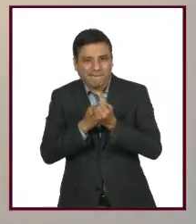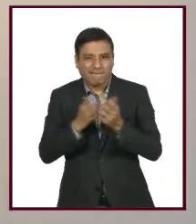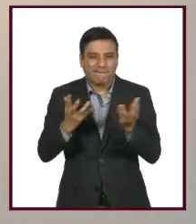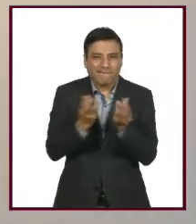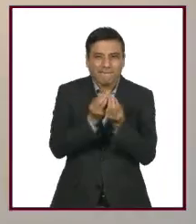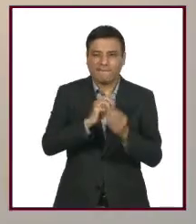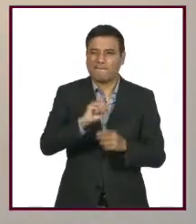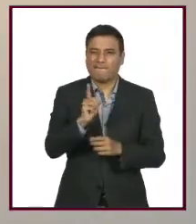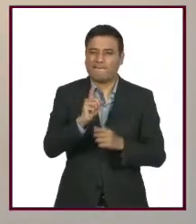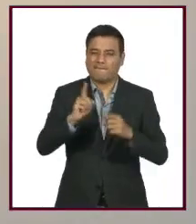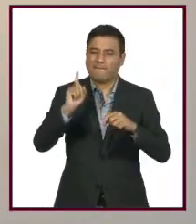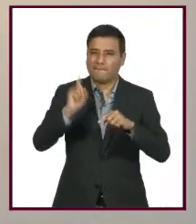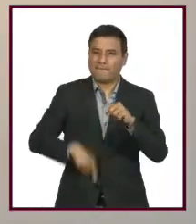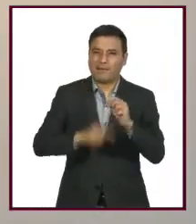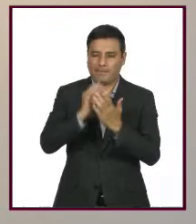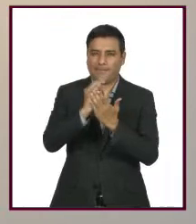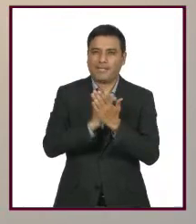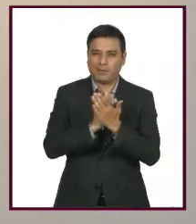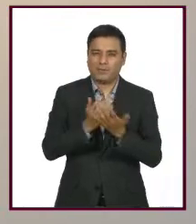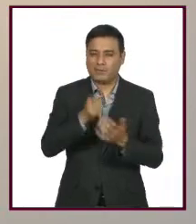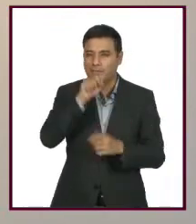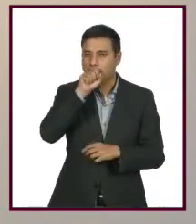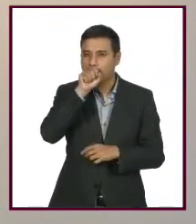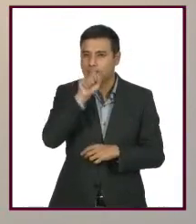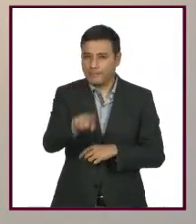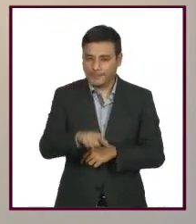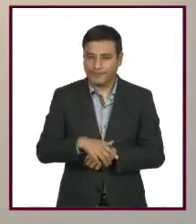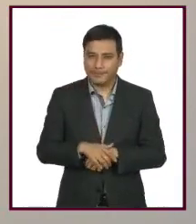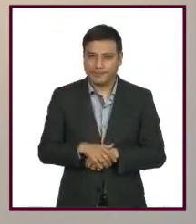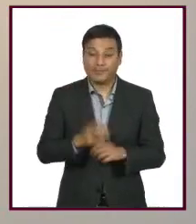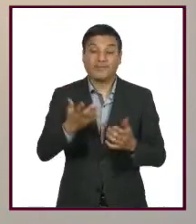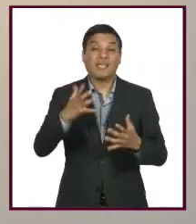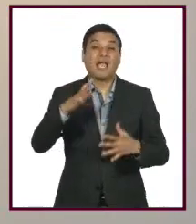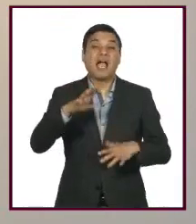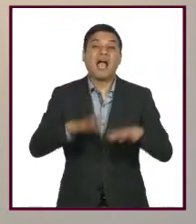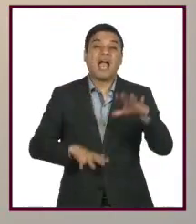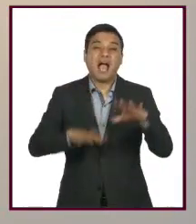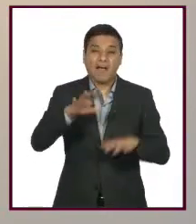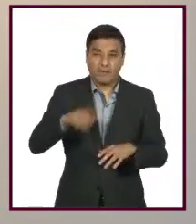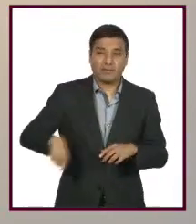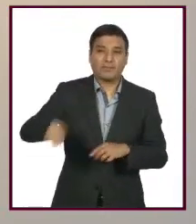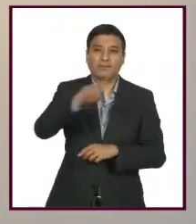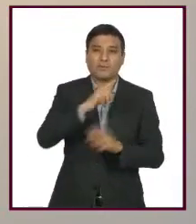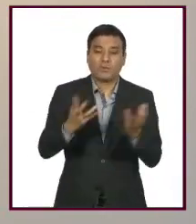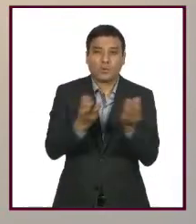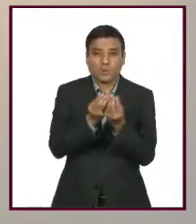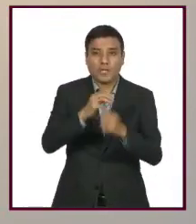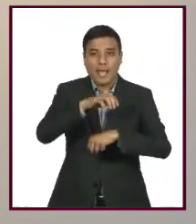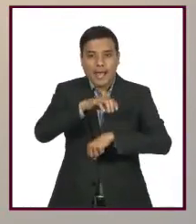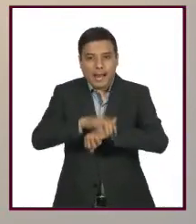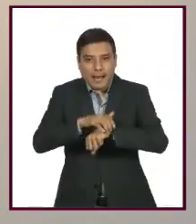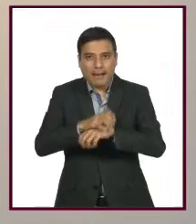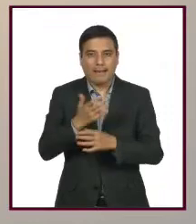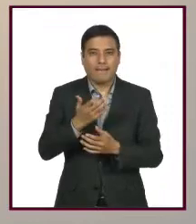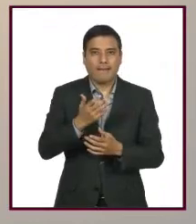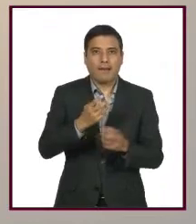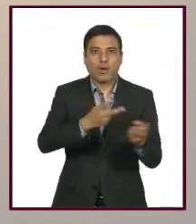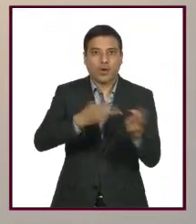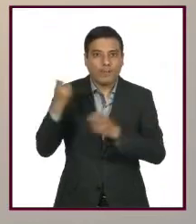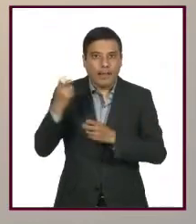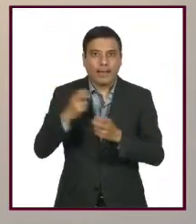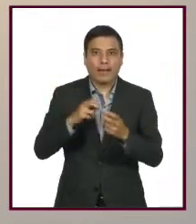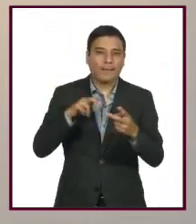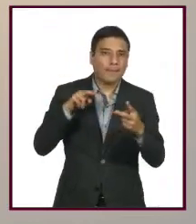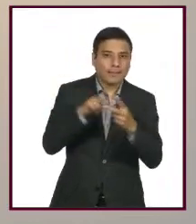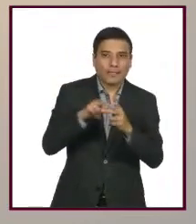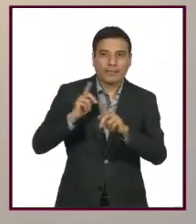sustancia, y que también pues incluso caen en conductas delictivas para conseguir este tipo de sustancias, ¿no?